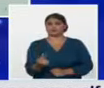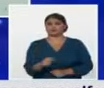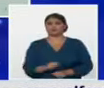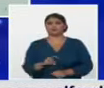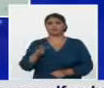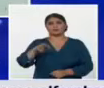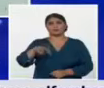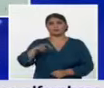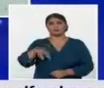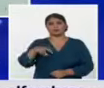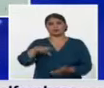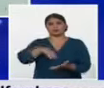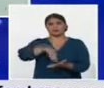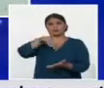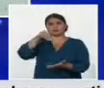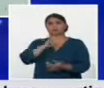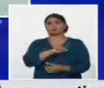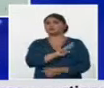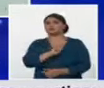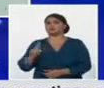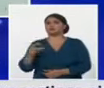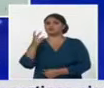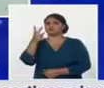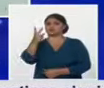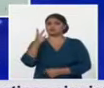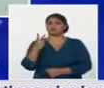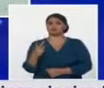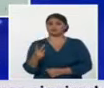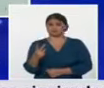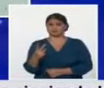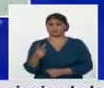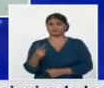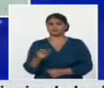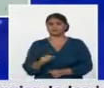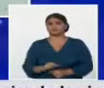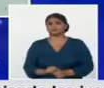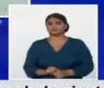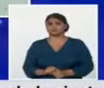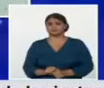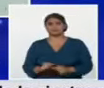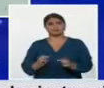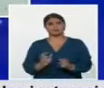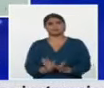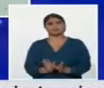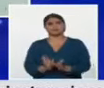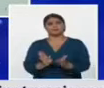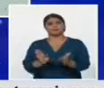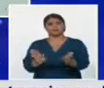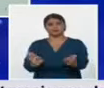y Plaza de la Revolución, 2 de cada uno, y de San Miguel del Padrón,